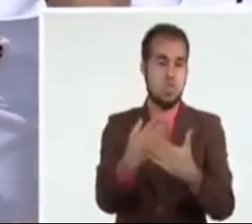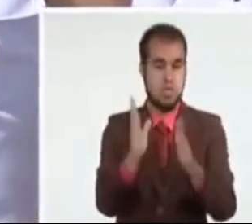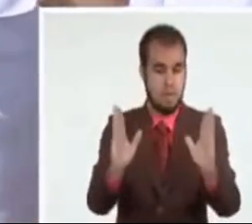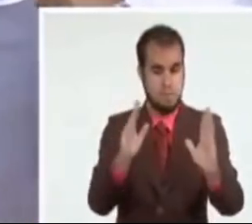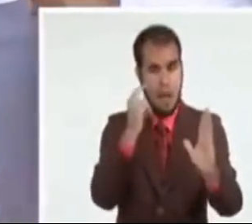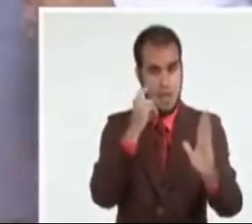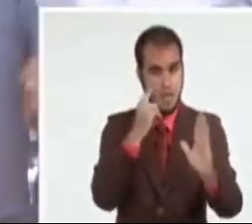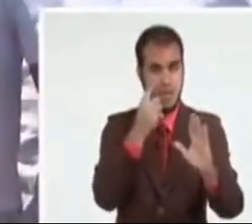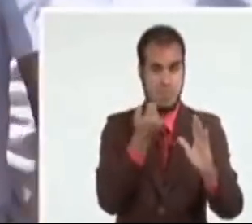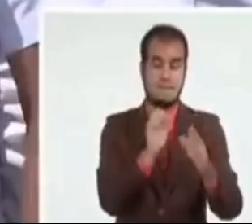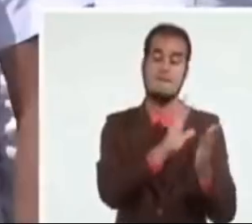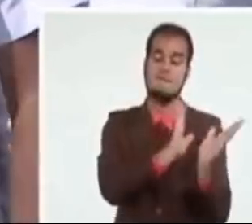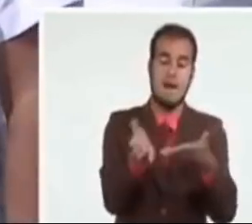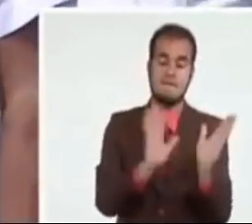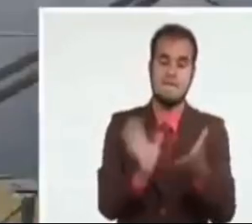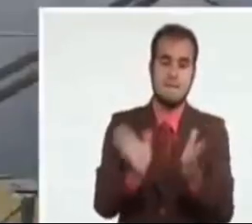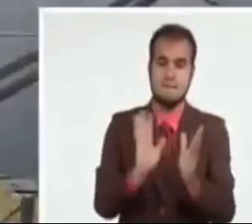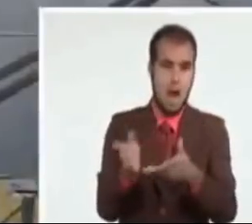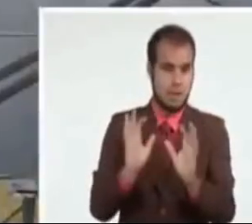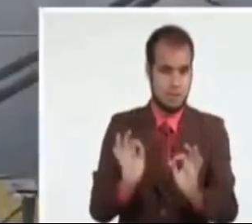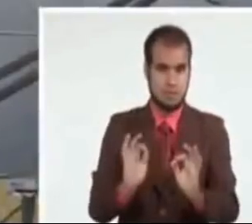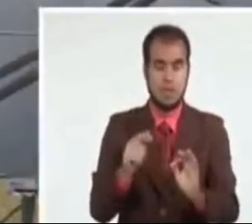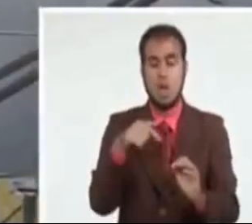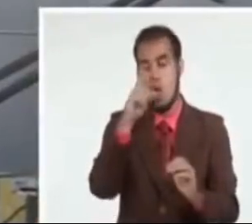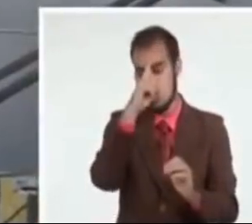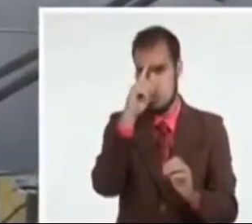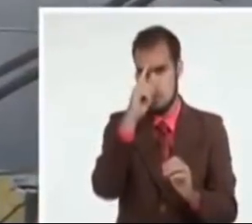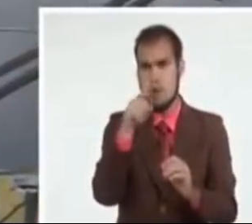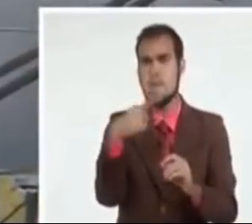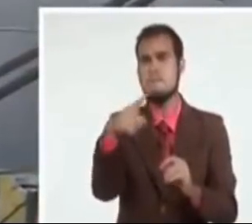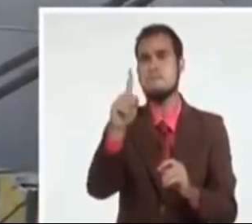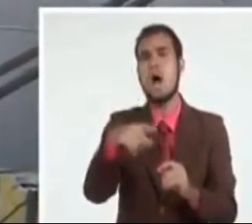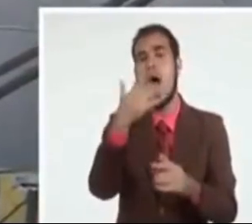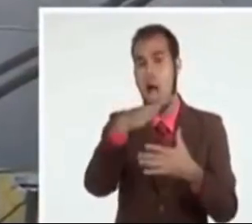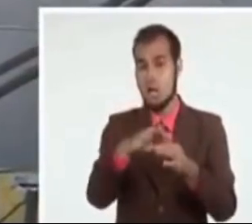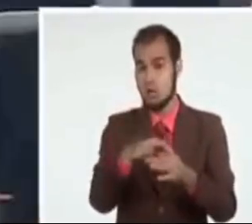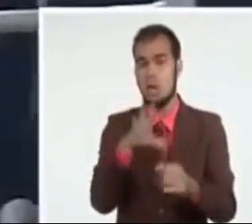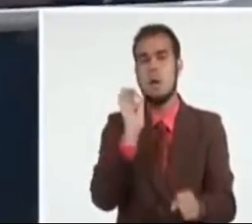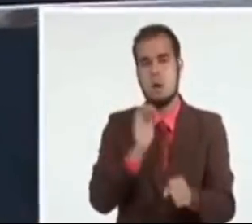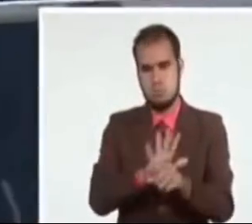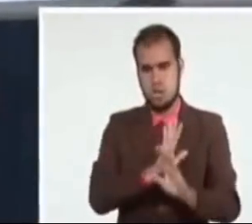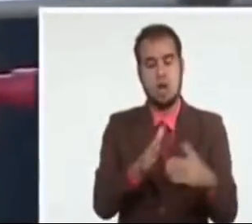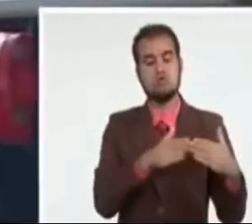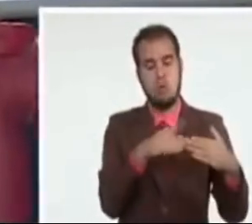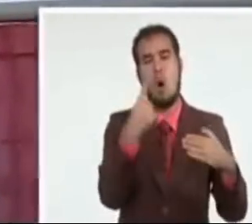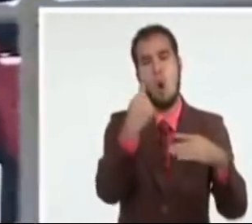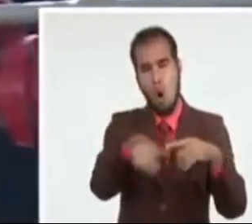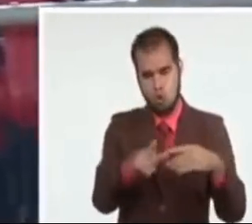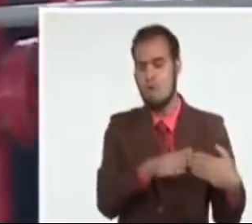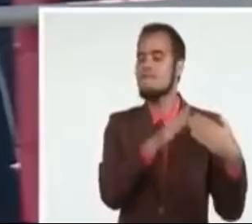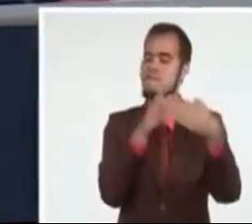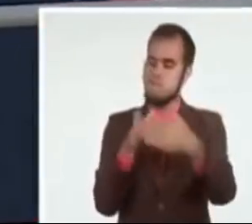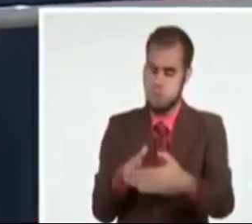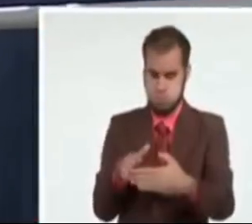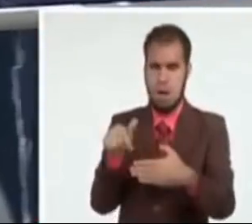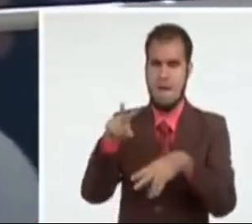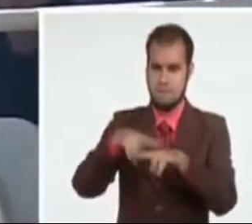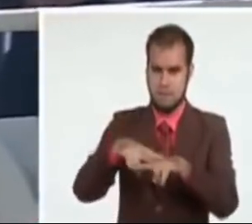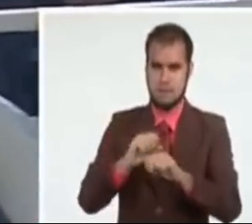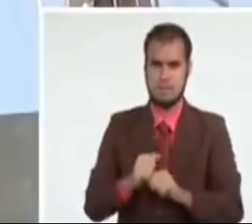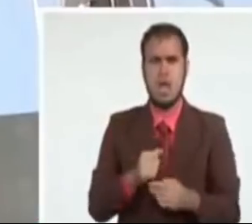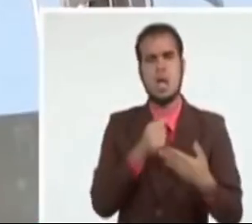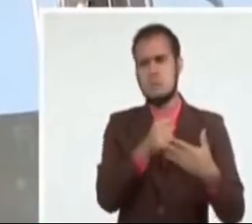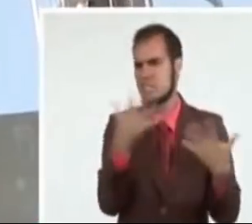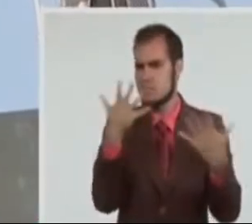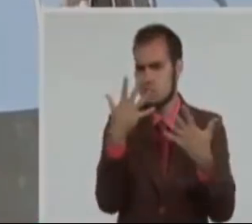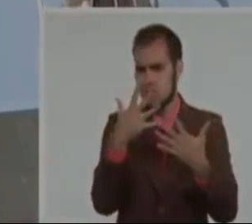Este domingo 1 de agosto se prevé la llegada de otro buque al puerto de La Habana con ayuda solidaria del gobierno